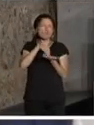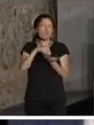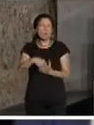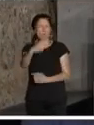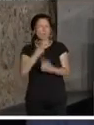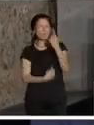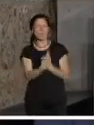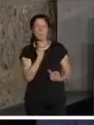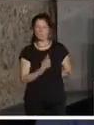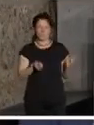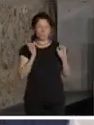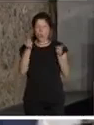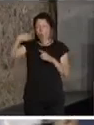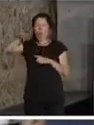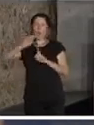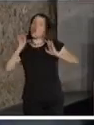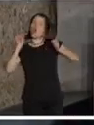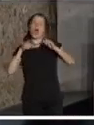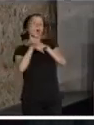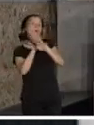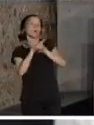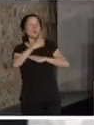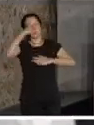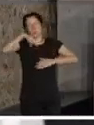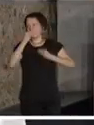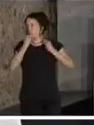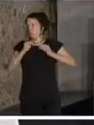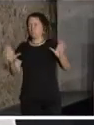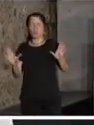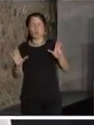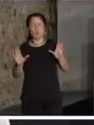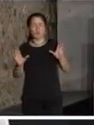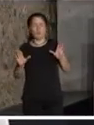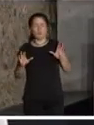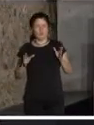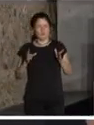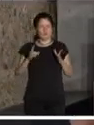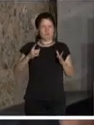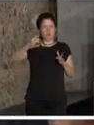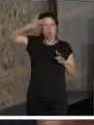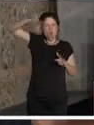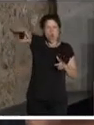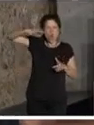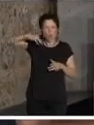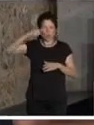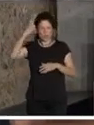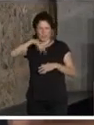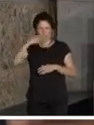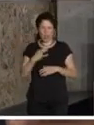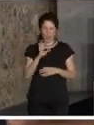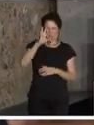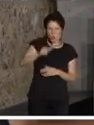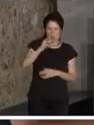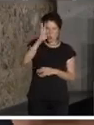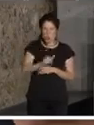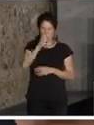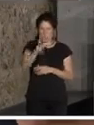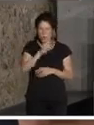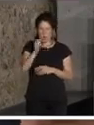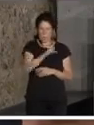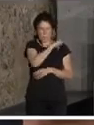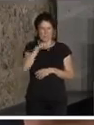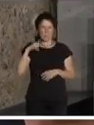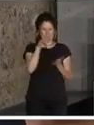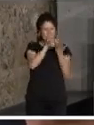veces nos dijeron que solo ellos saben gestionar bien cuando lo único que saben hacer es robar robar el dinero de todos